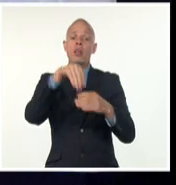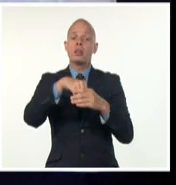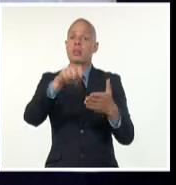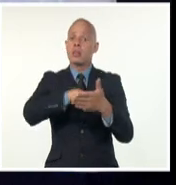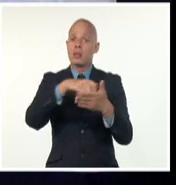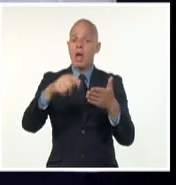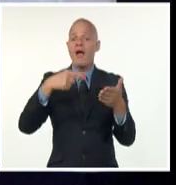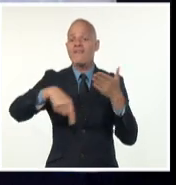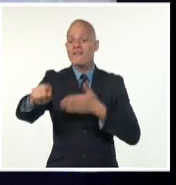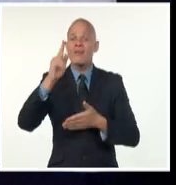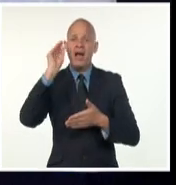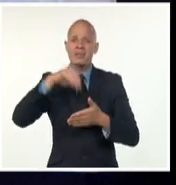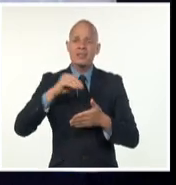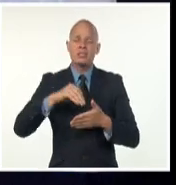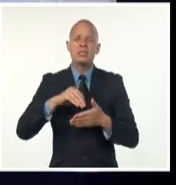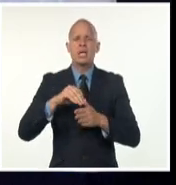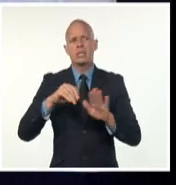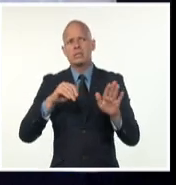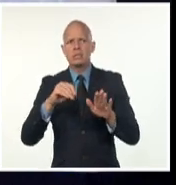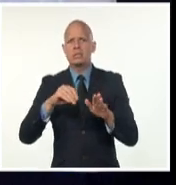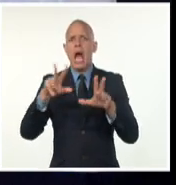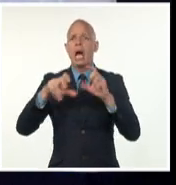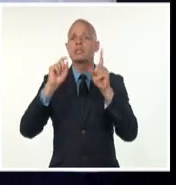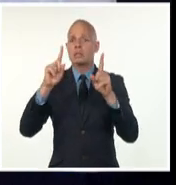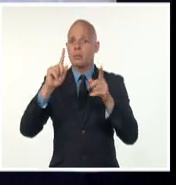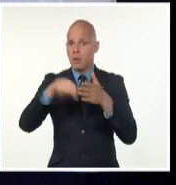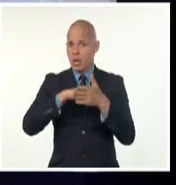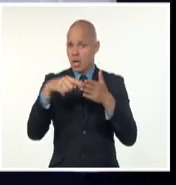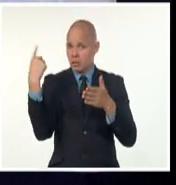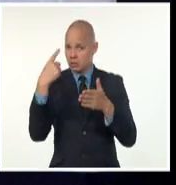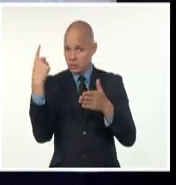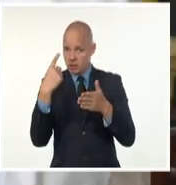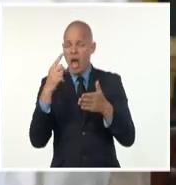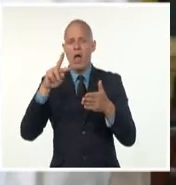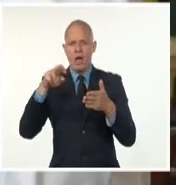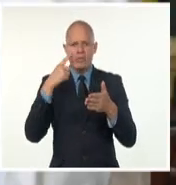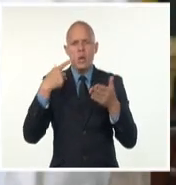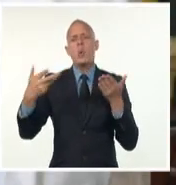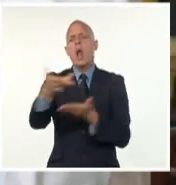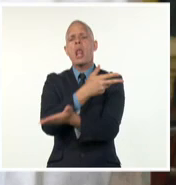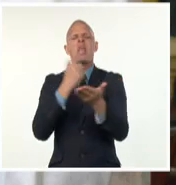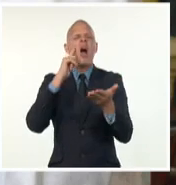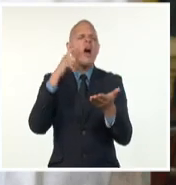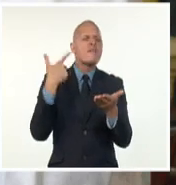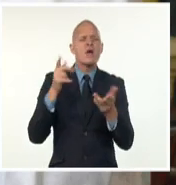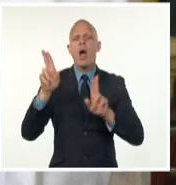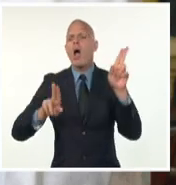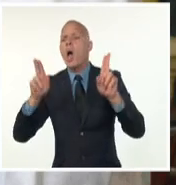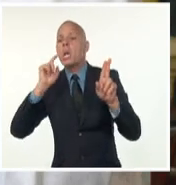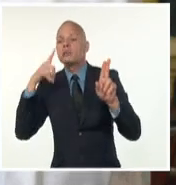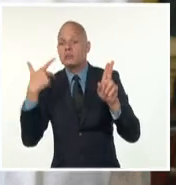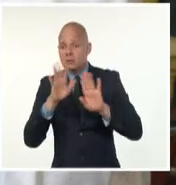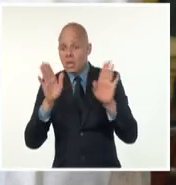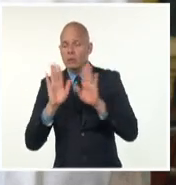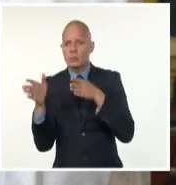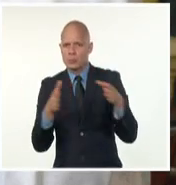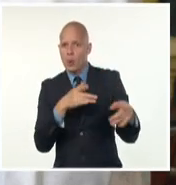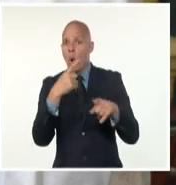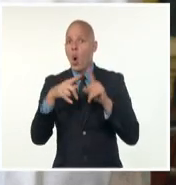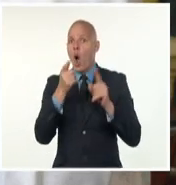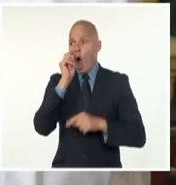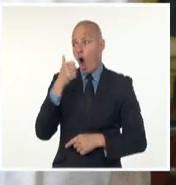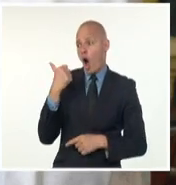próximo periodo ordinario de sesiones de la Asamblea Nacional. Finalmente, Homero Acosta Álvarez, secretario del Legislativo